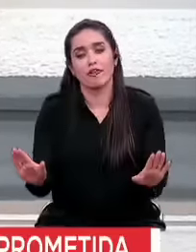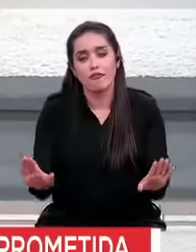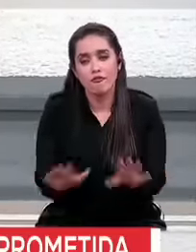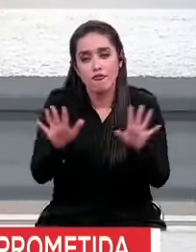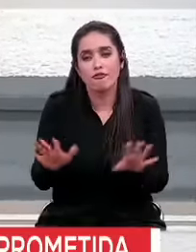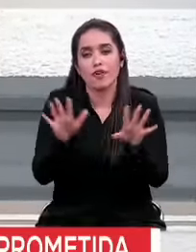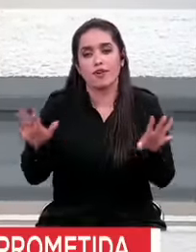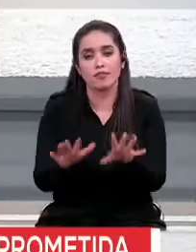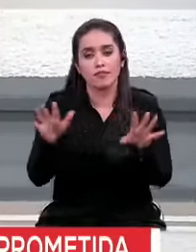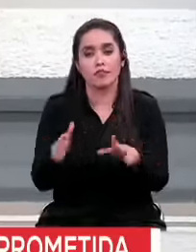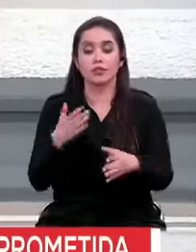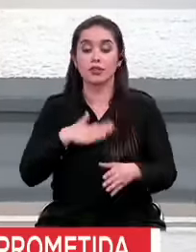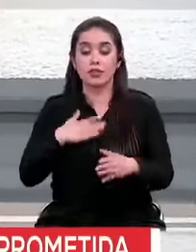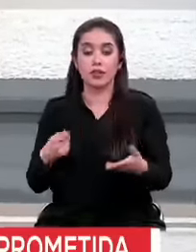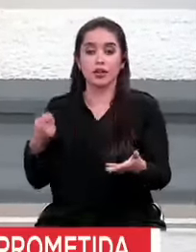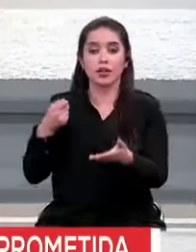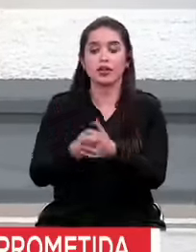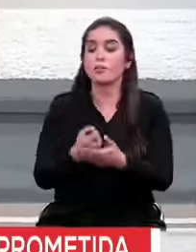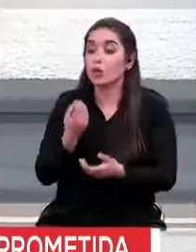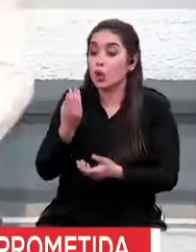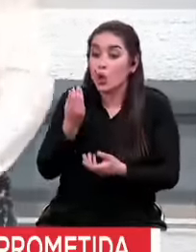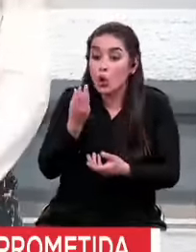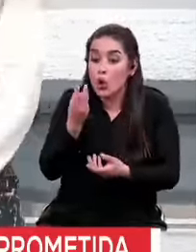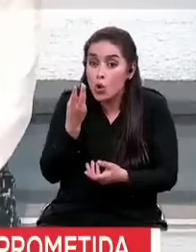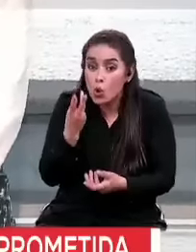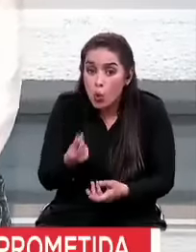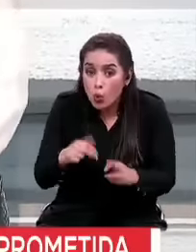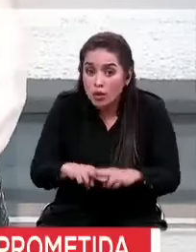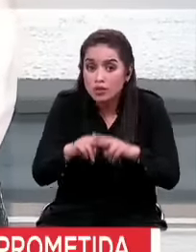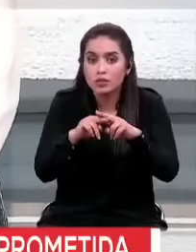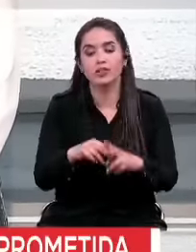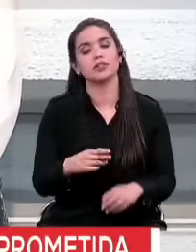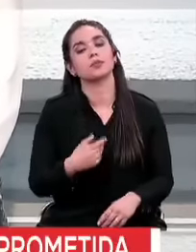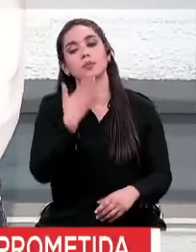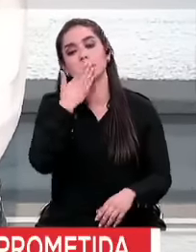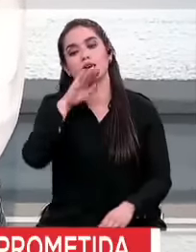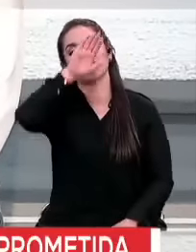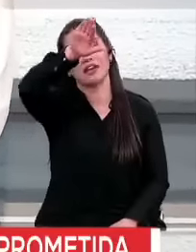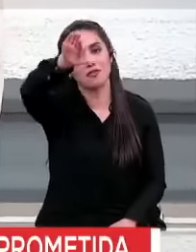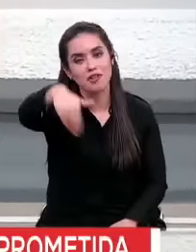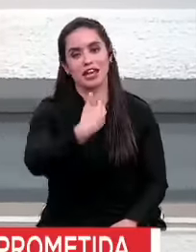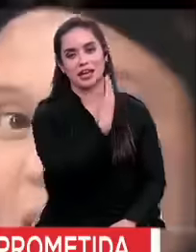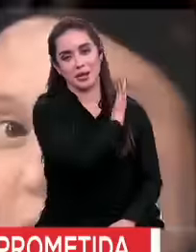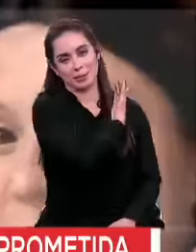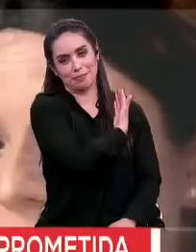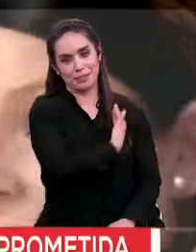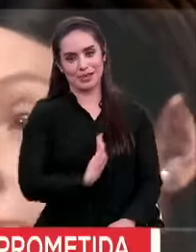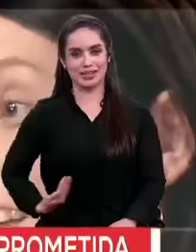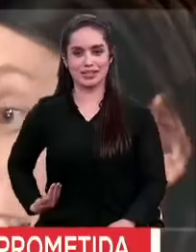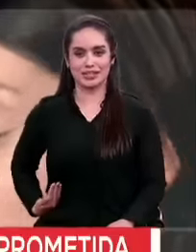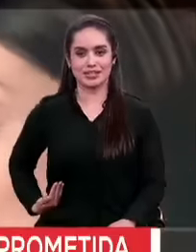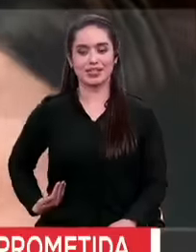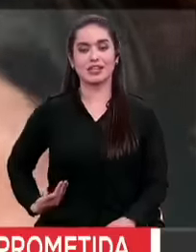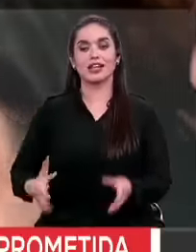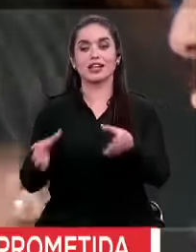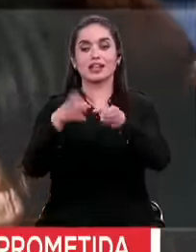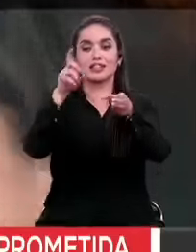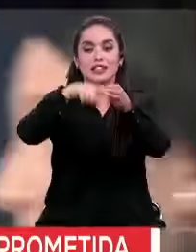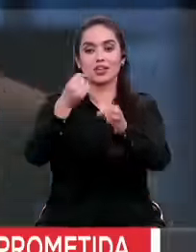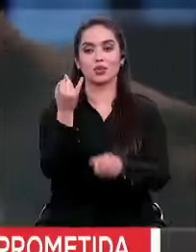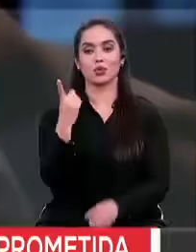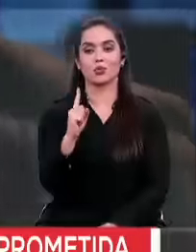con un granito de arena para llegar hasta México. Voy a hacer pasar este escenario al presidente... del sindicato número